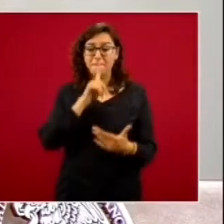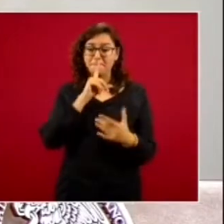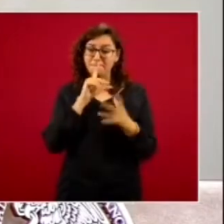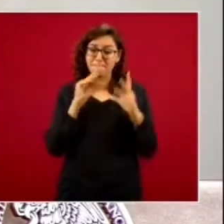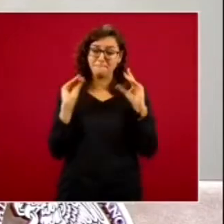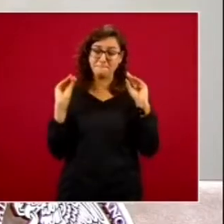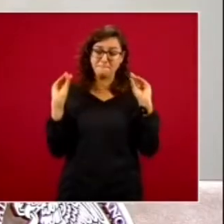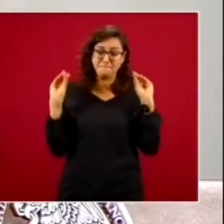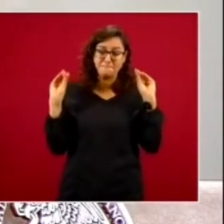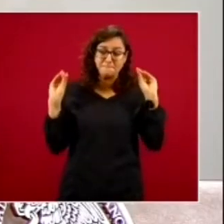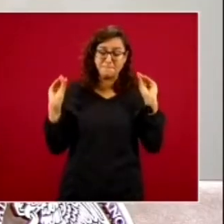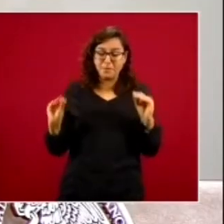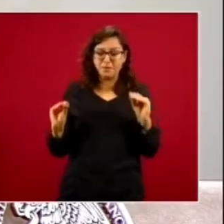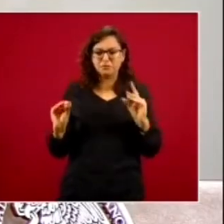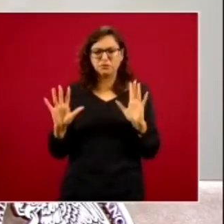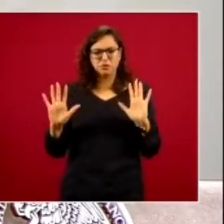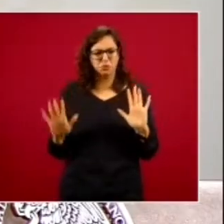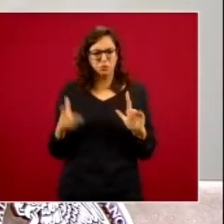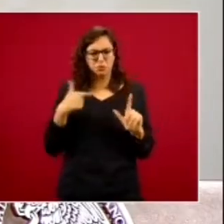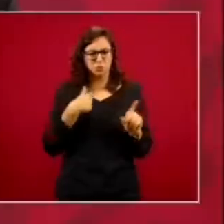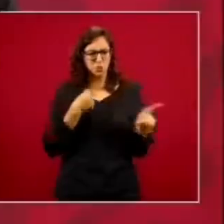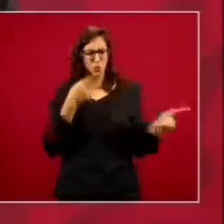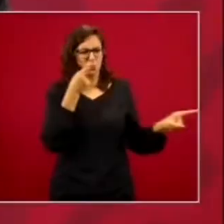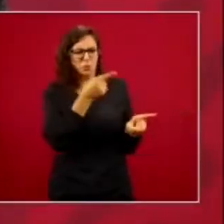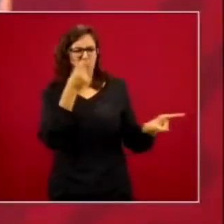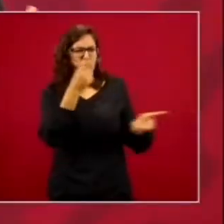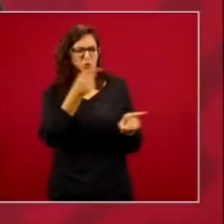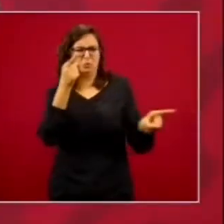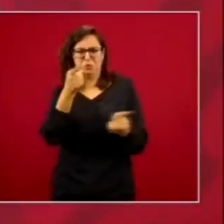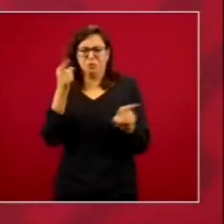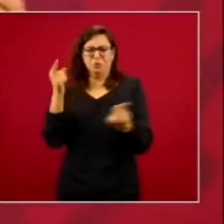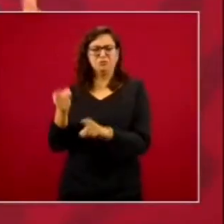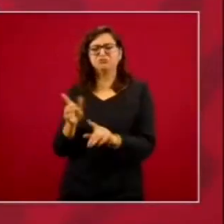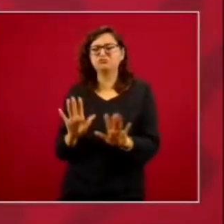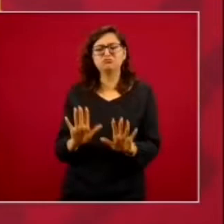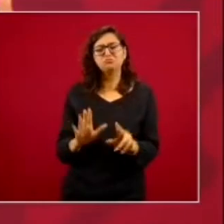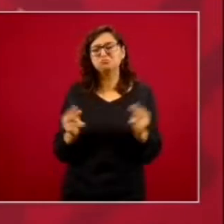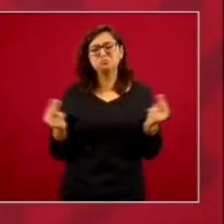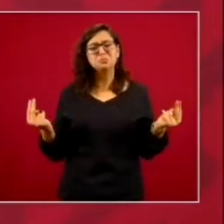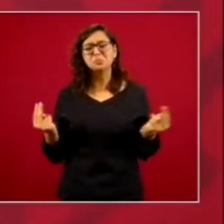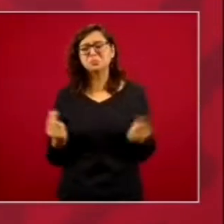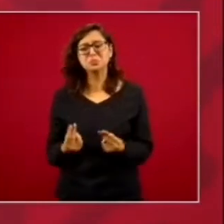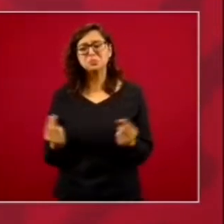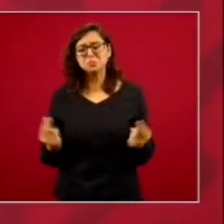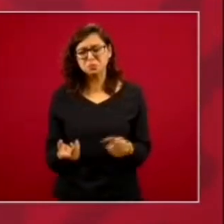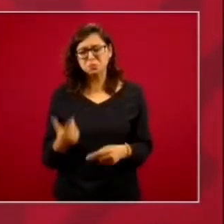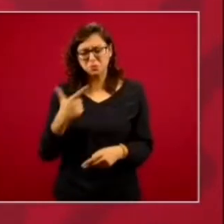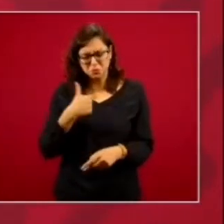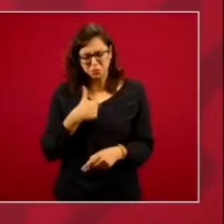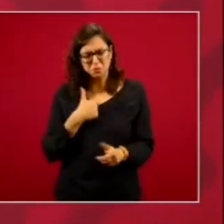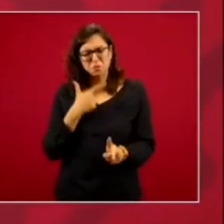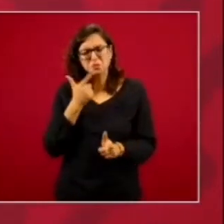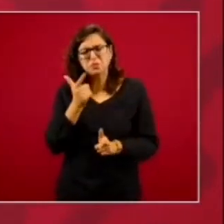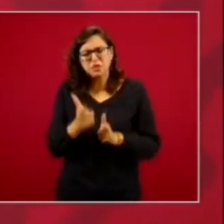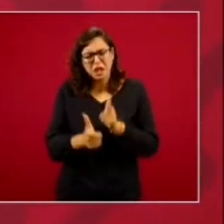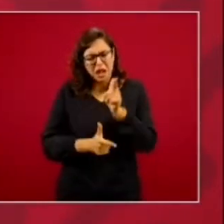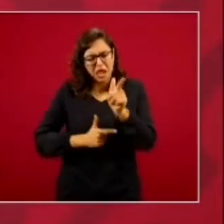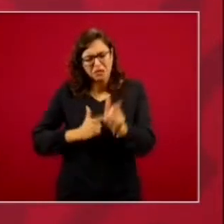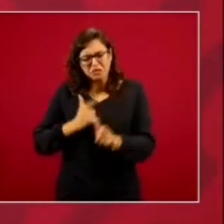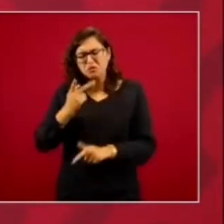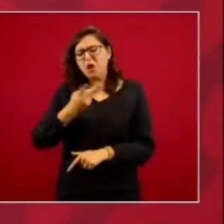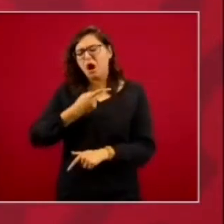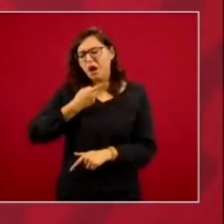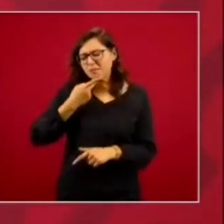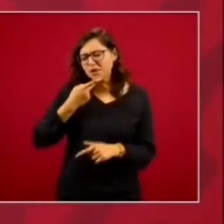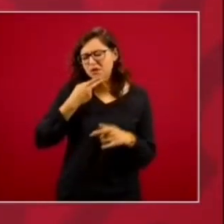Entonces, pero sin ofender a nadie, hablando así, incluso hasta despacio,